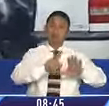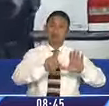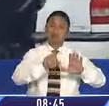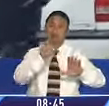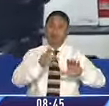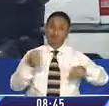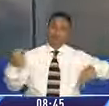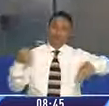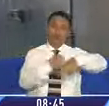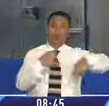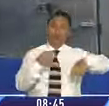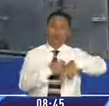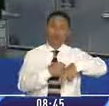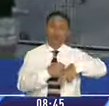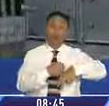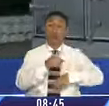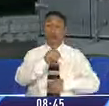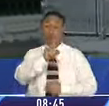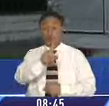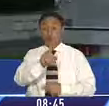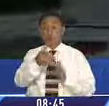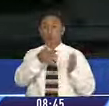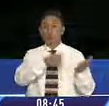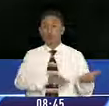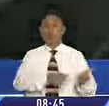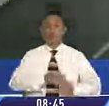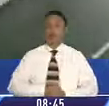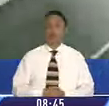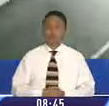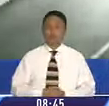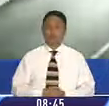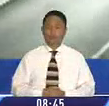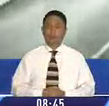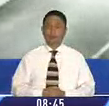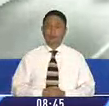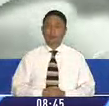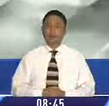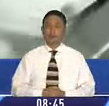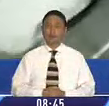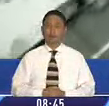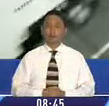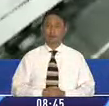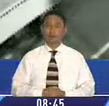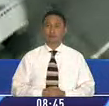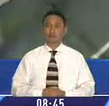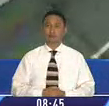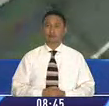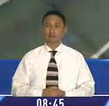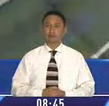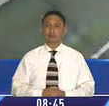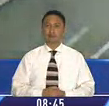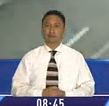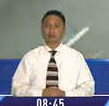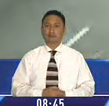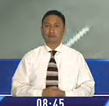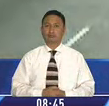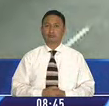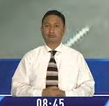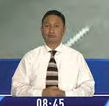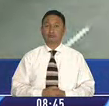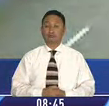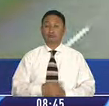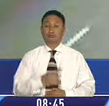seis atropellados y uno de ellos fallece los hombres vuelan del golpe cuál